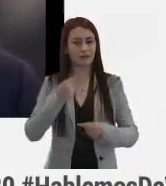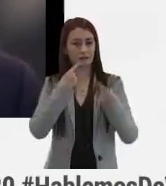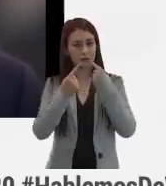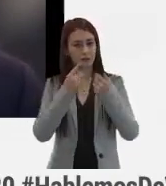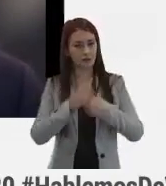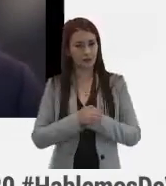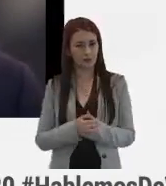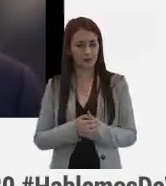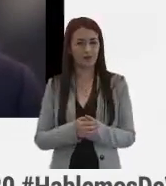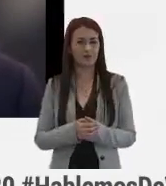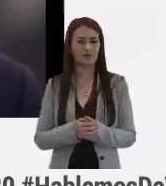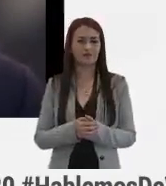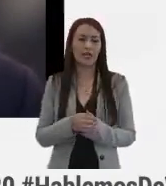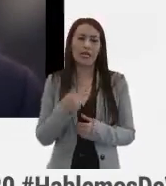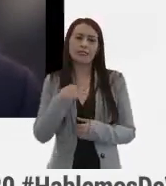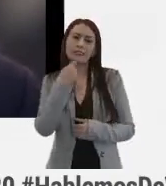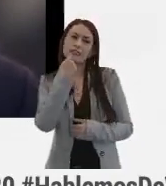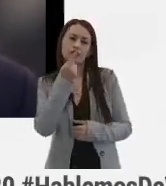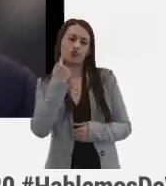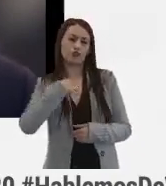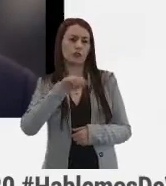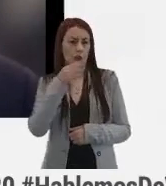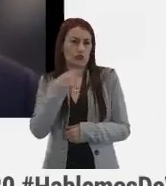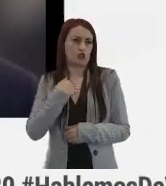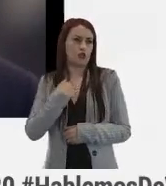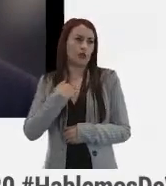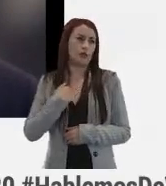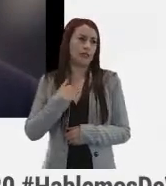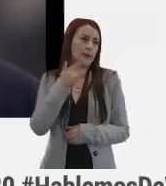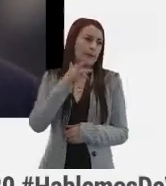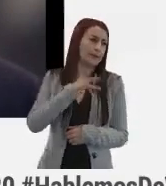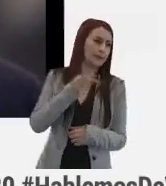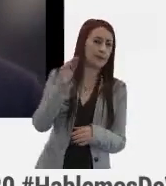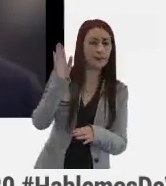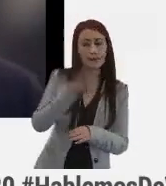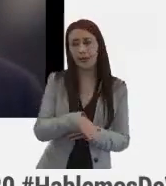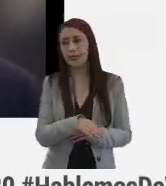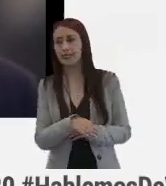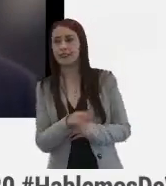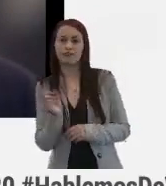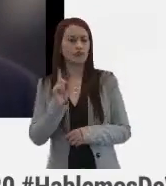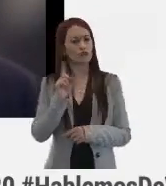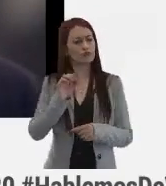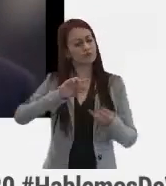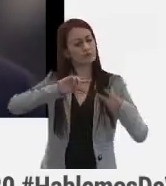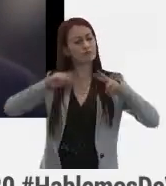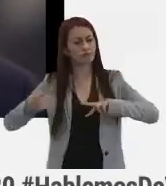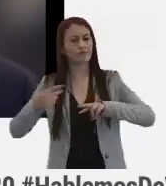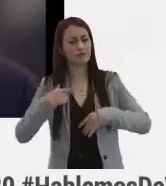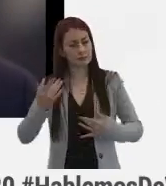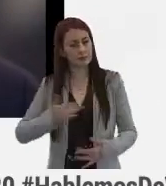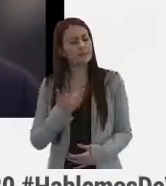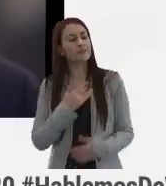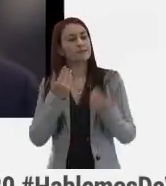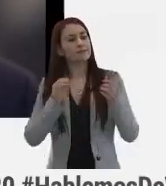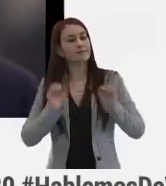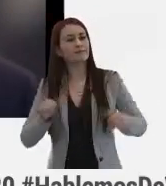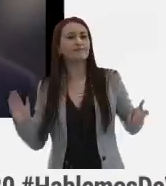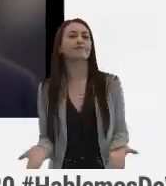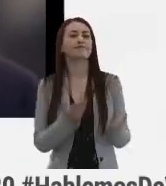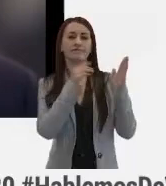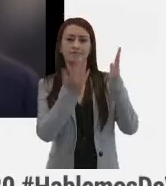Digo esto no por ser pesimista, por el contrario, estoy lleno de optimismo y esperanza.